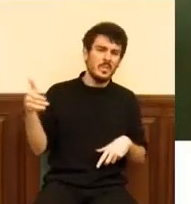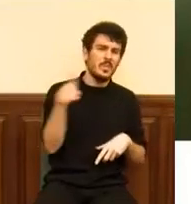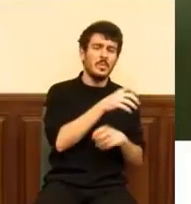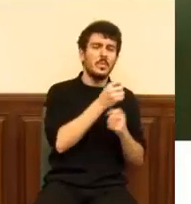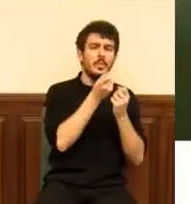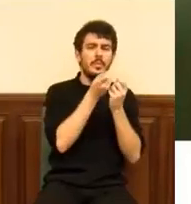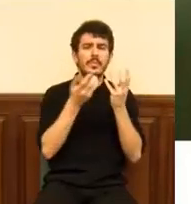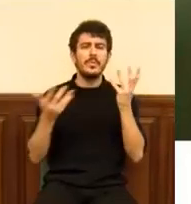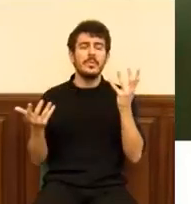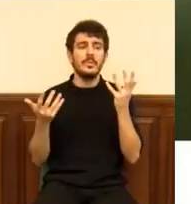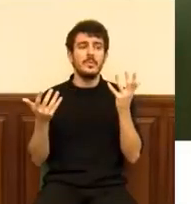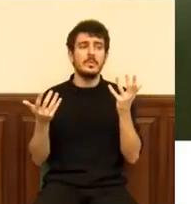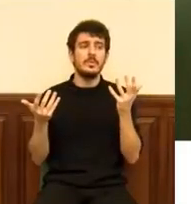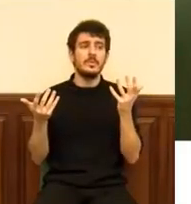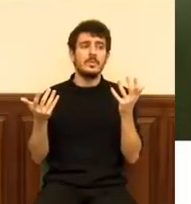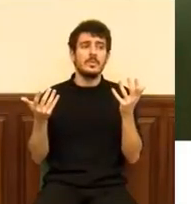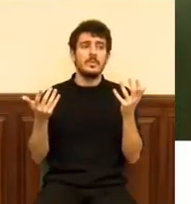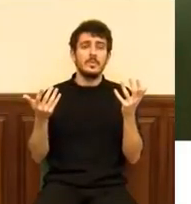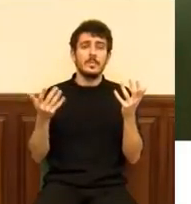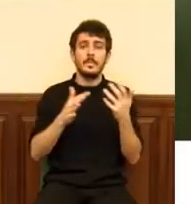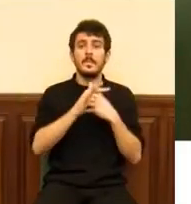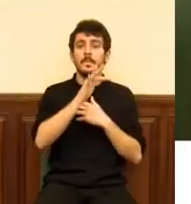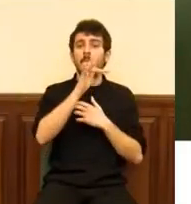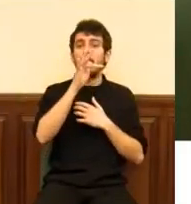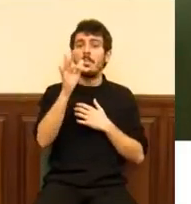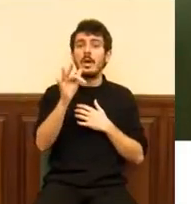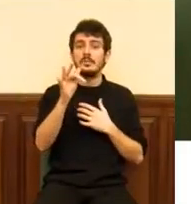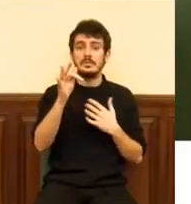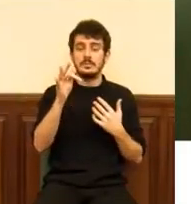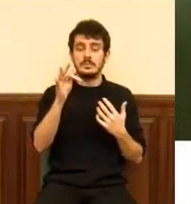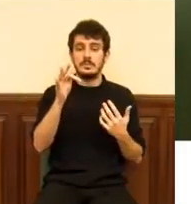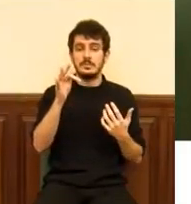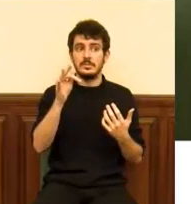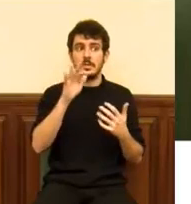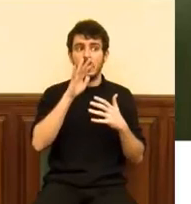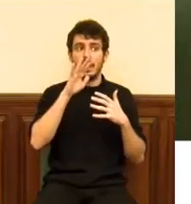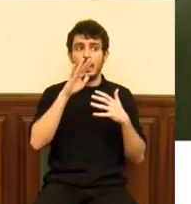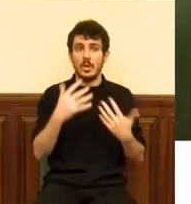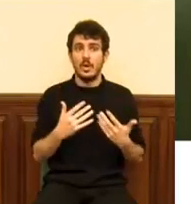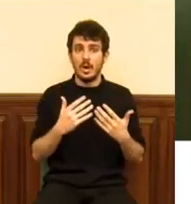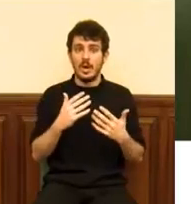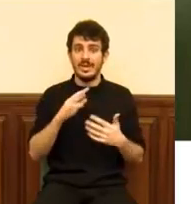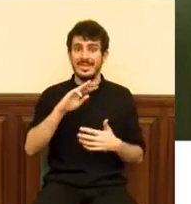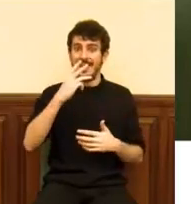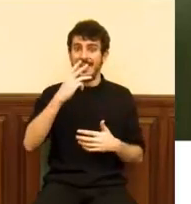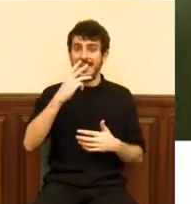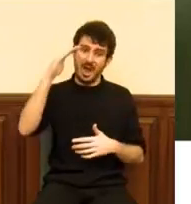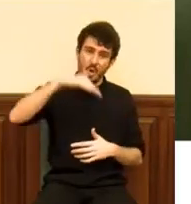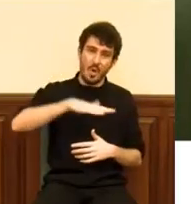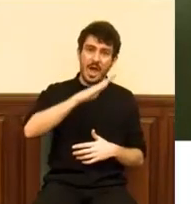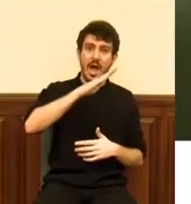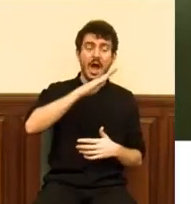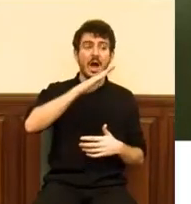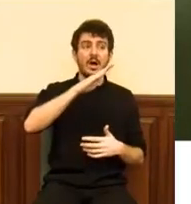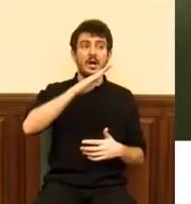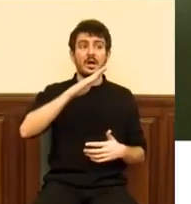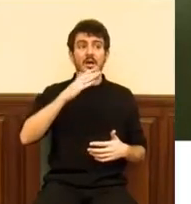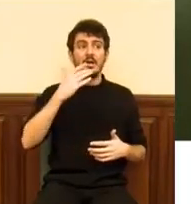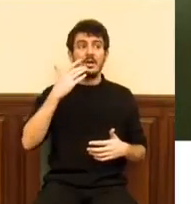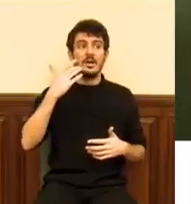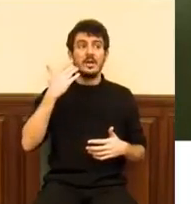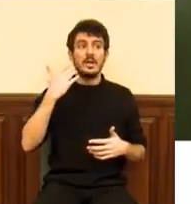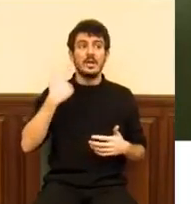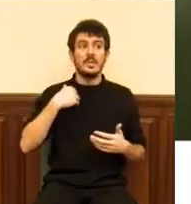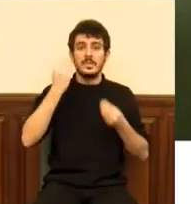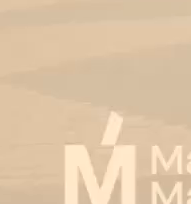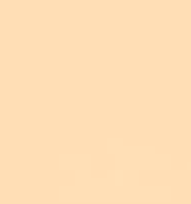hay, y además, como estamos ahora mismo en plena tercera ola, yo creo que ya está bien.